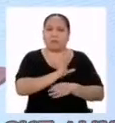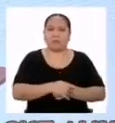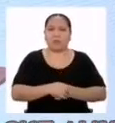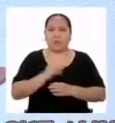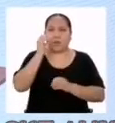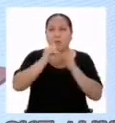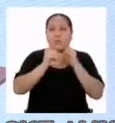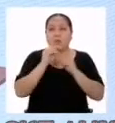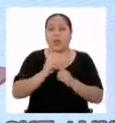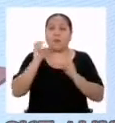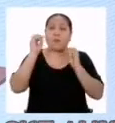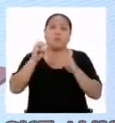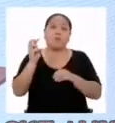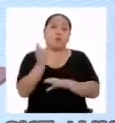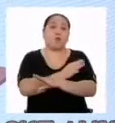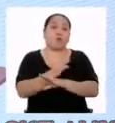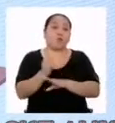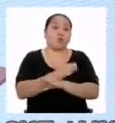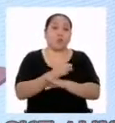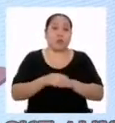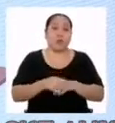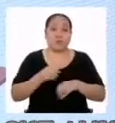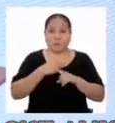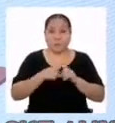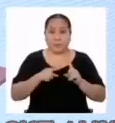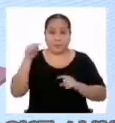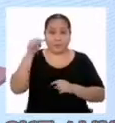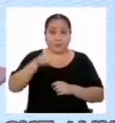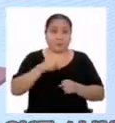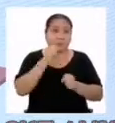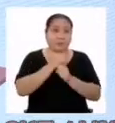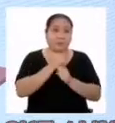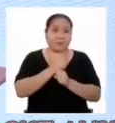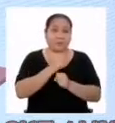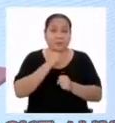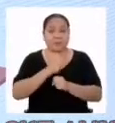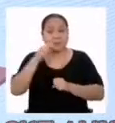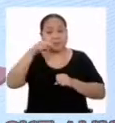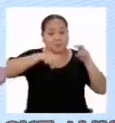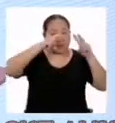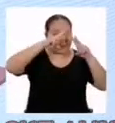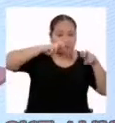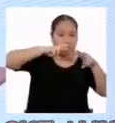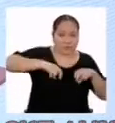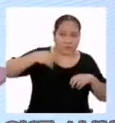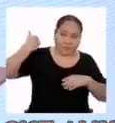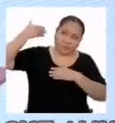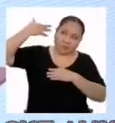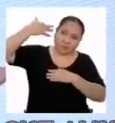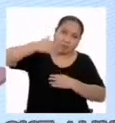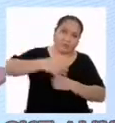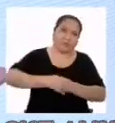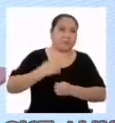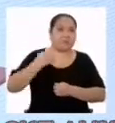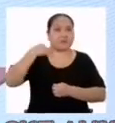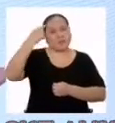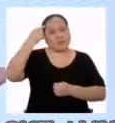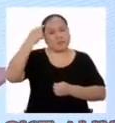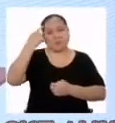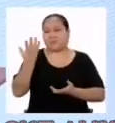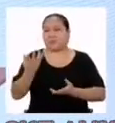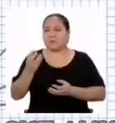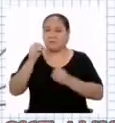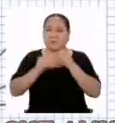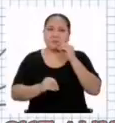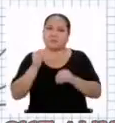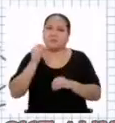Publicaba mucho sobre música. Sin embargo, este trabajo y la investigación que venimos realizando, creo que puedo publicarlos